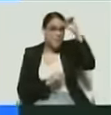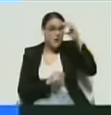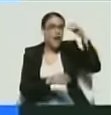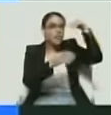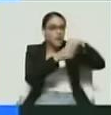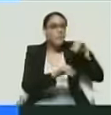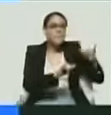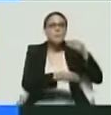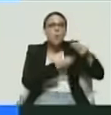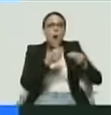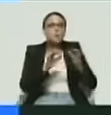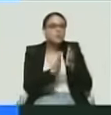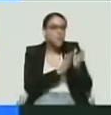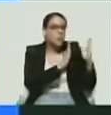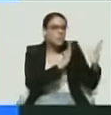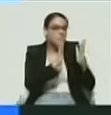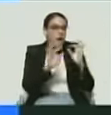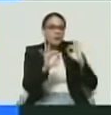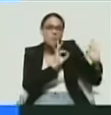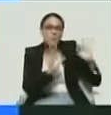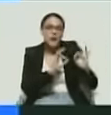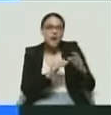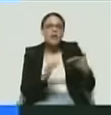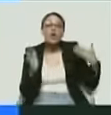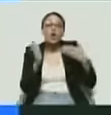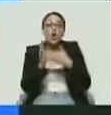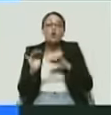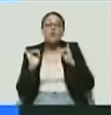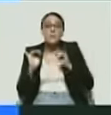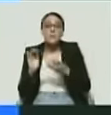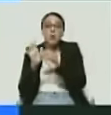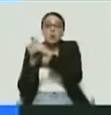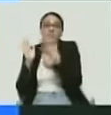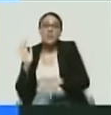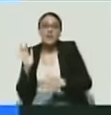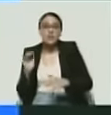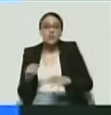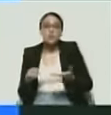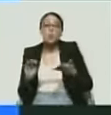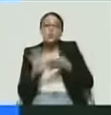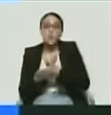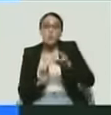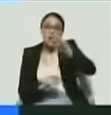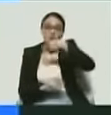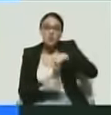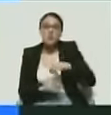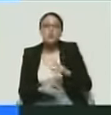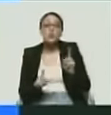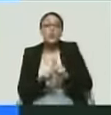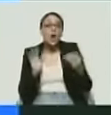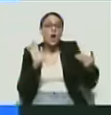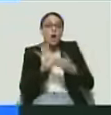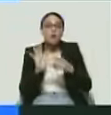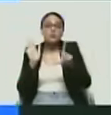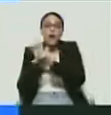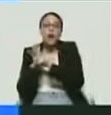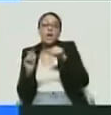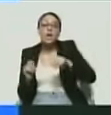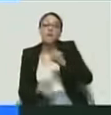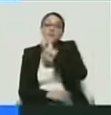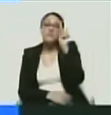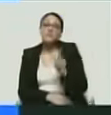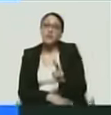violentando todos los principios internacionales relacionados con el derecho al asilo que Venezuela respeta